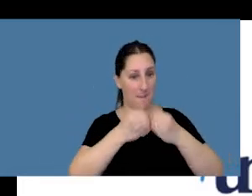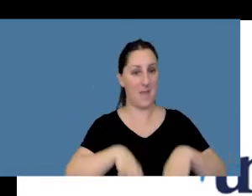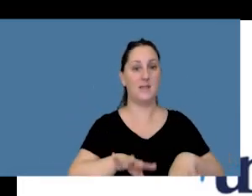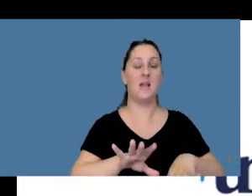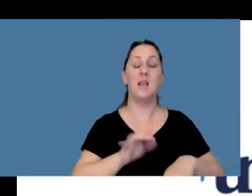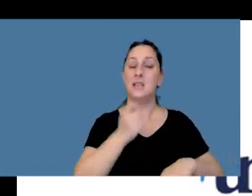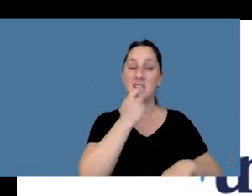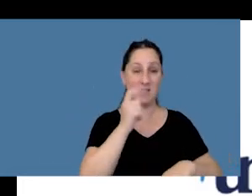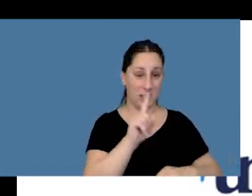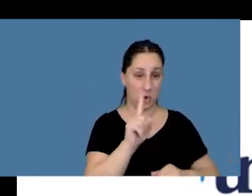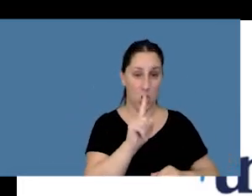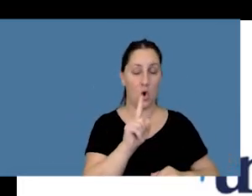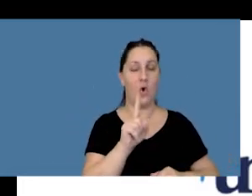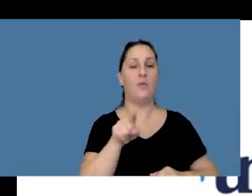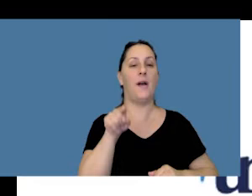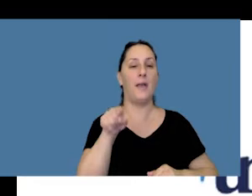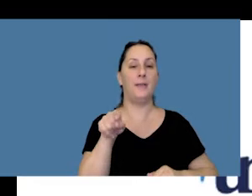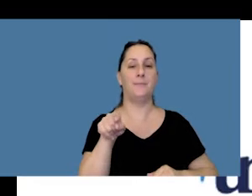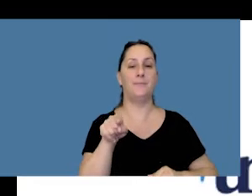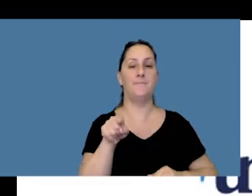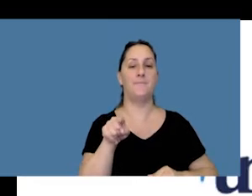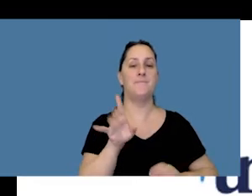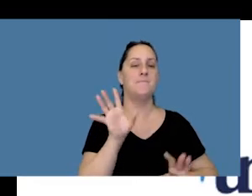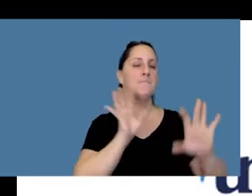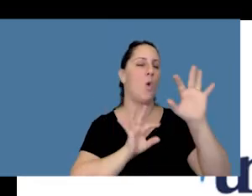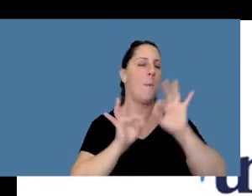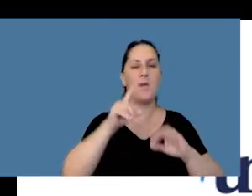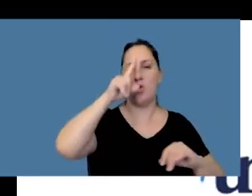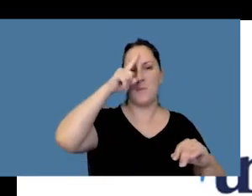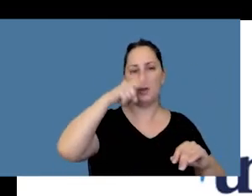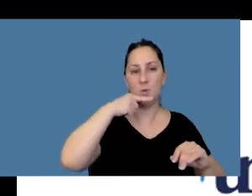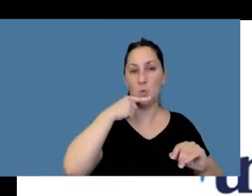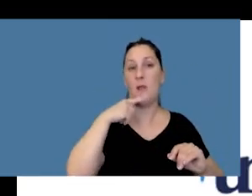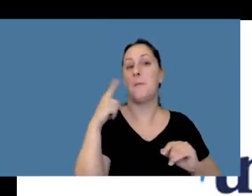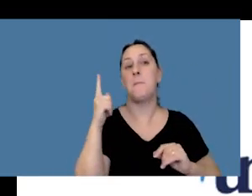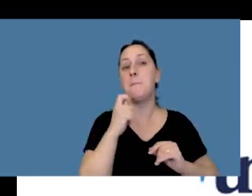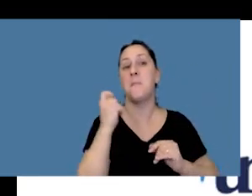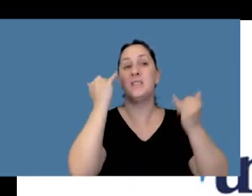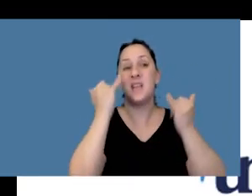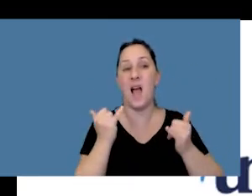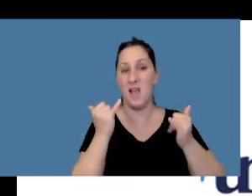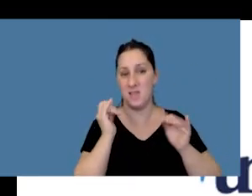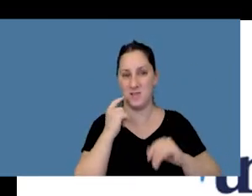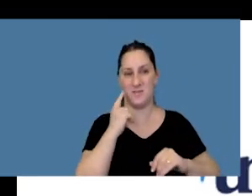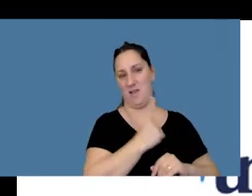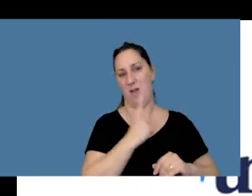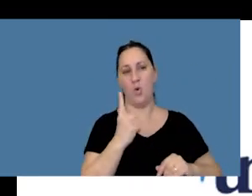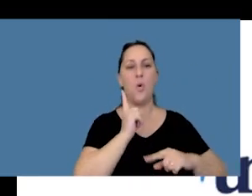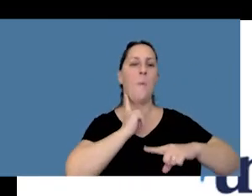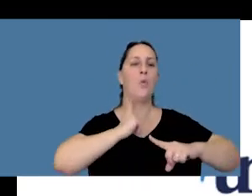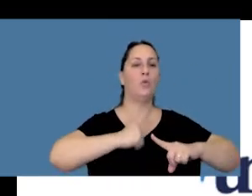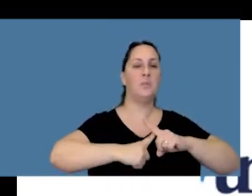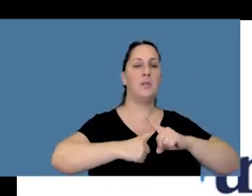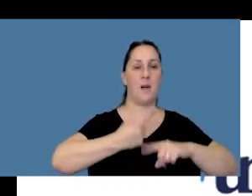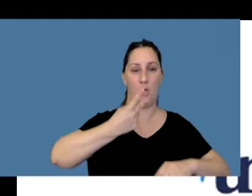contrario estaremos haciendo un promedio mensual con los meses que tengamos en carpeta, y lo multiplicamos por 2,